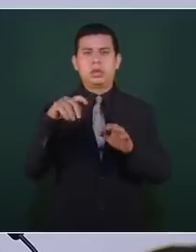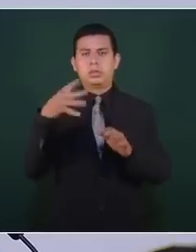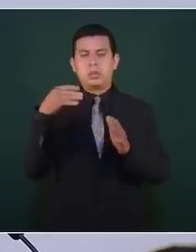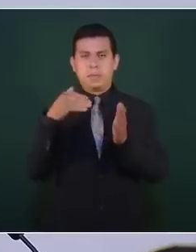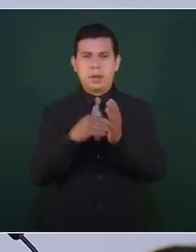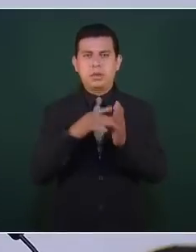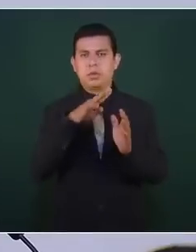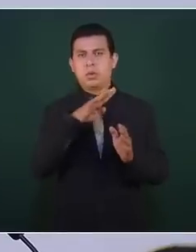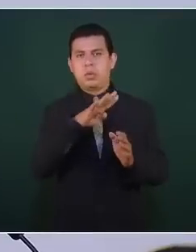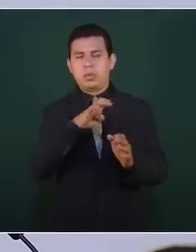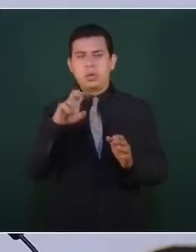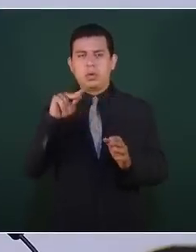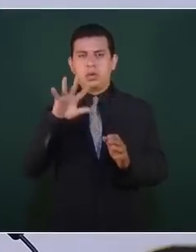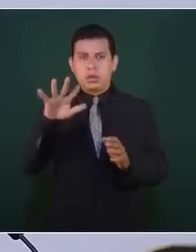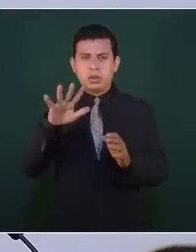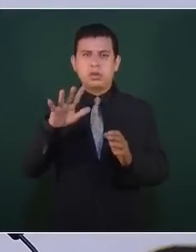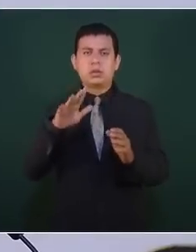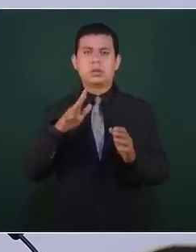1.714.995 y vía aérea